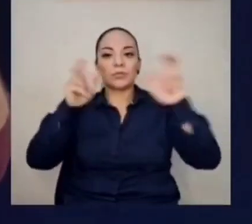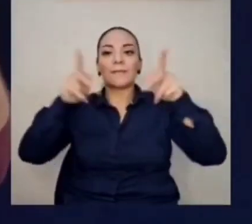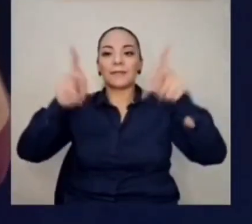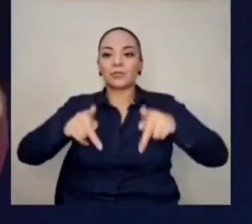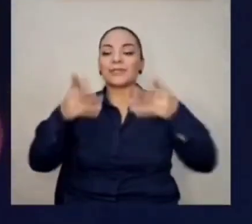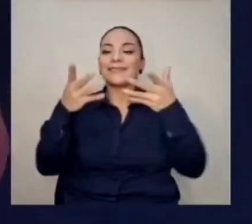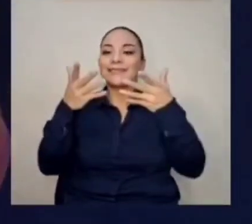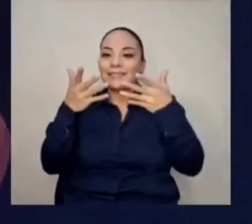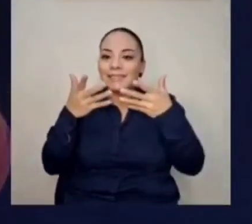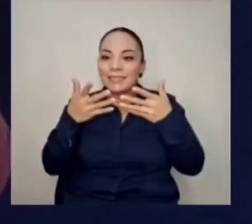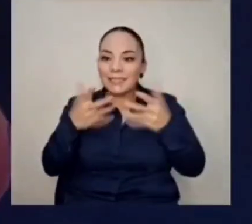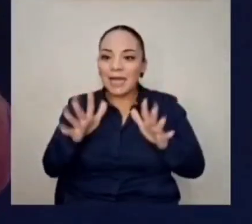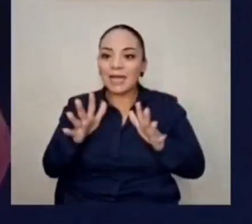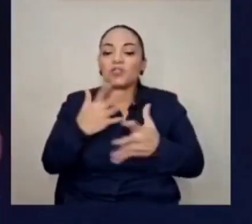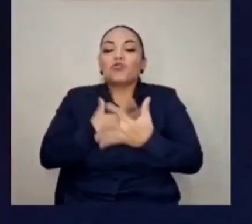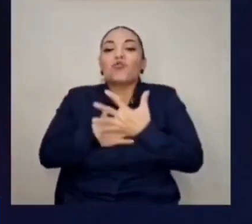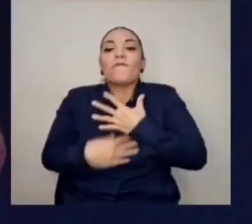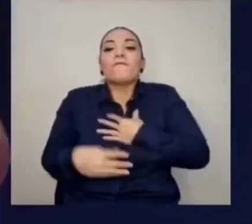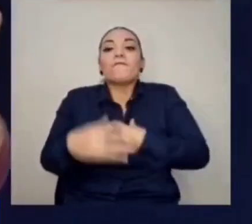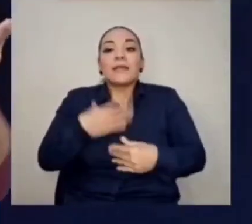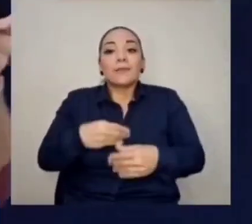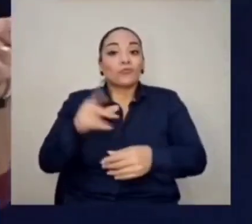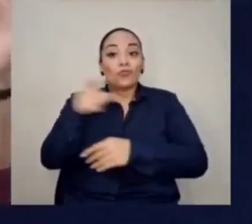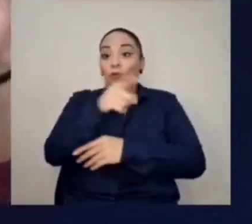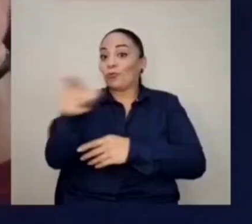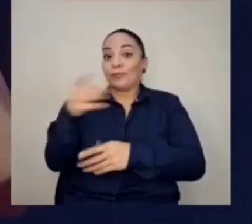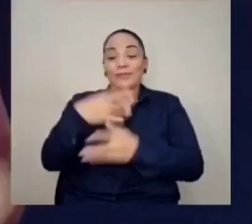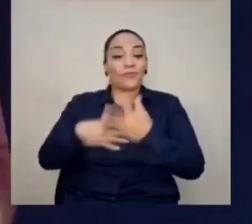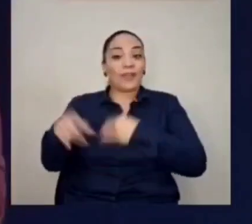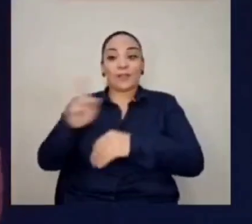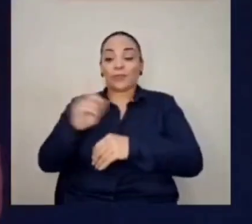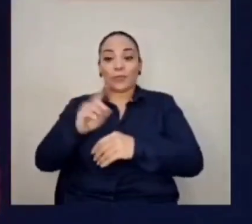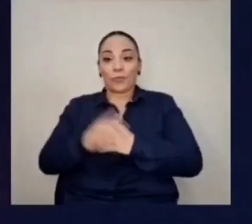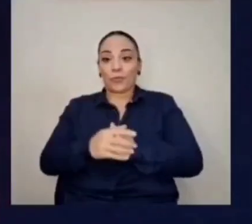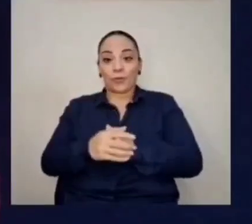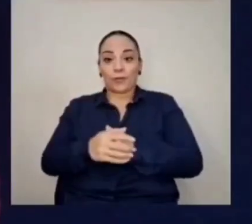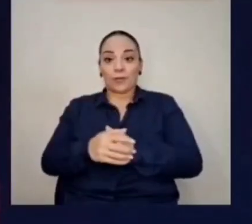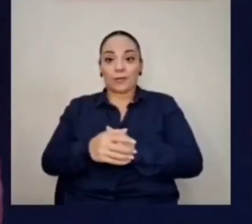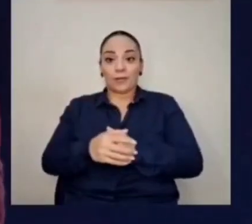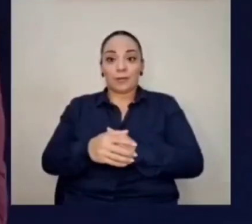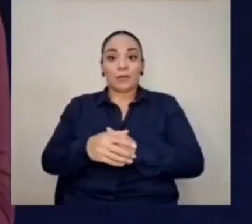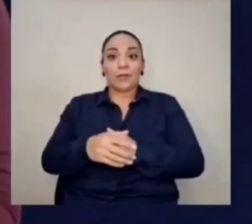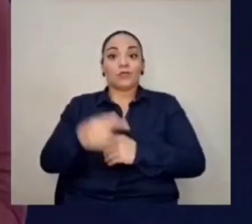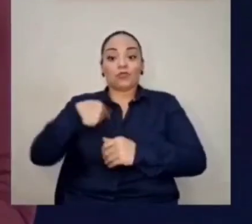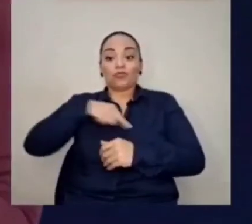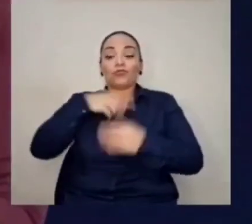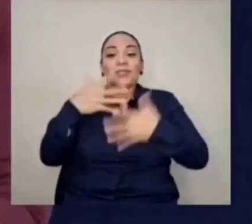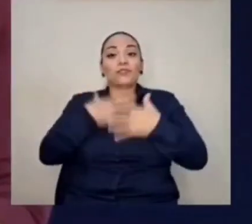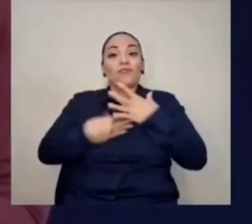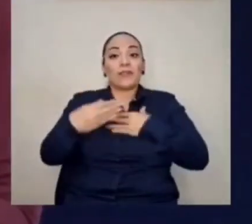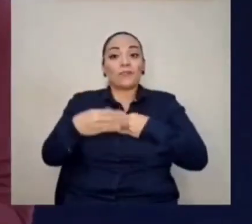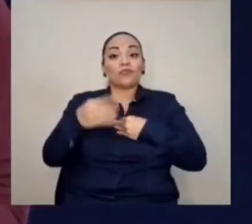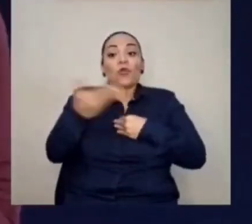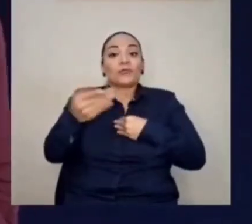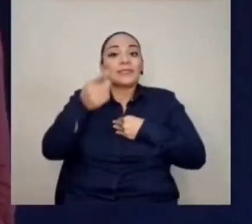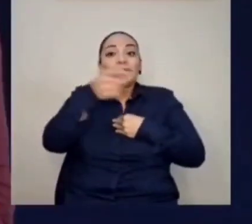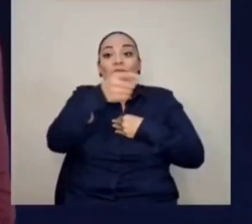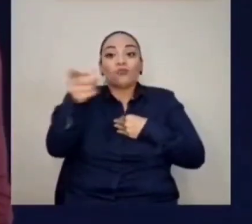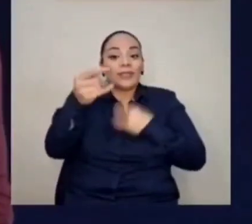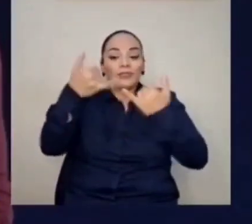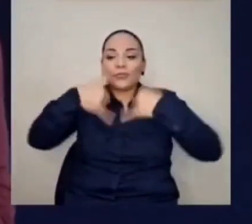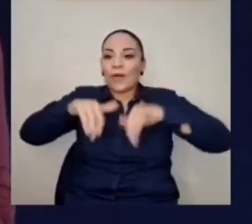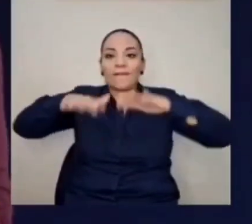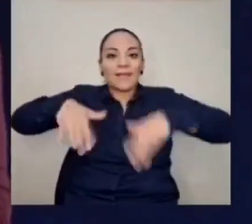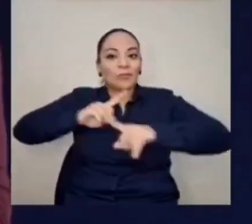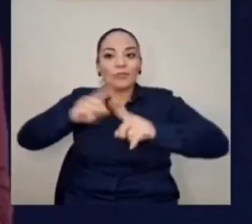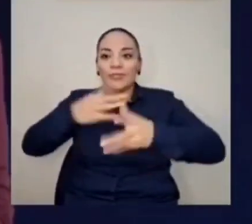ya sufrimos, no lo que ustedes están sufriendo, sino lo que ustedes todavía no están sufriendo. Pero nosotros vimos cómo